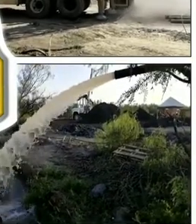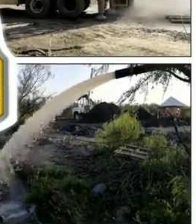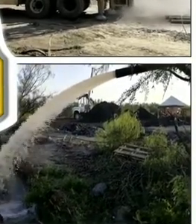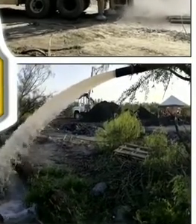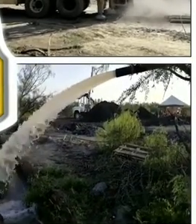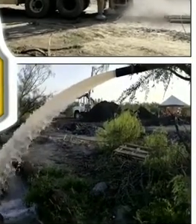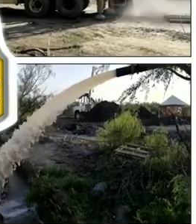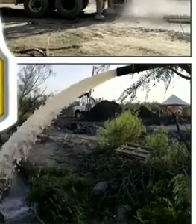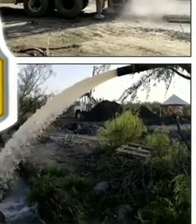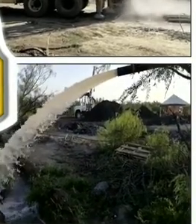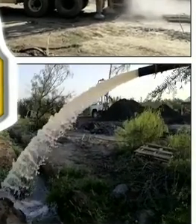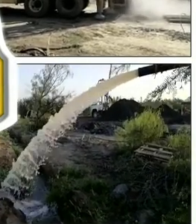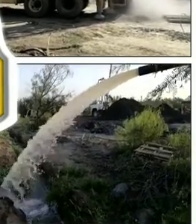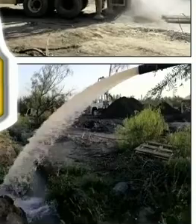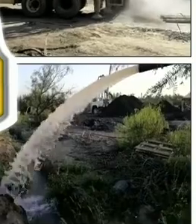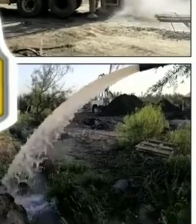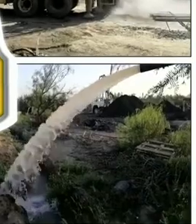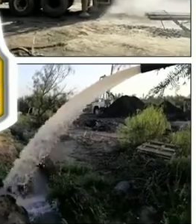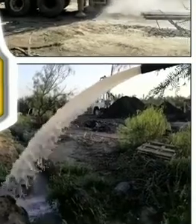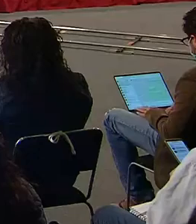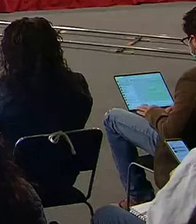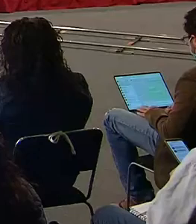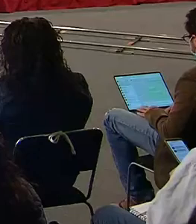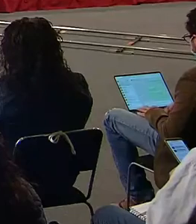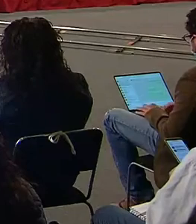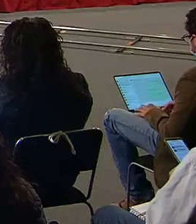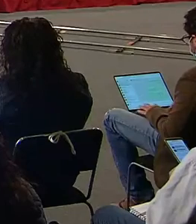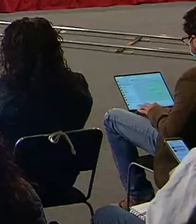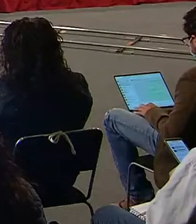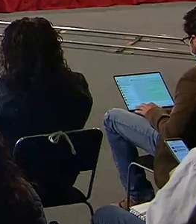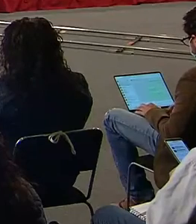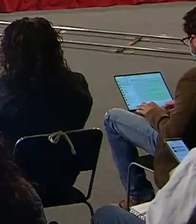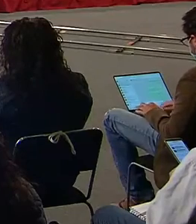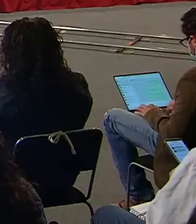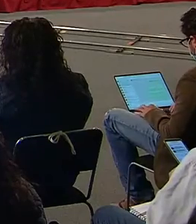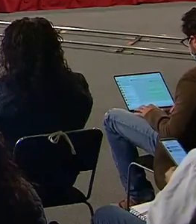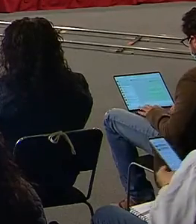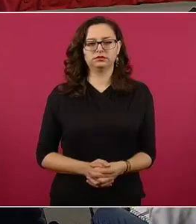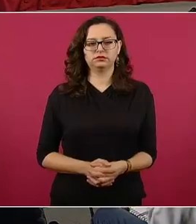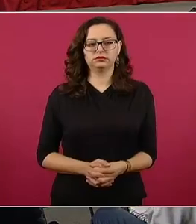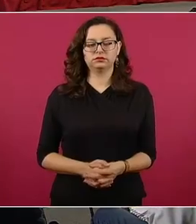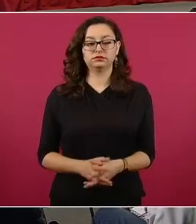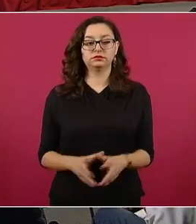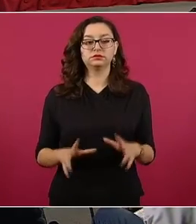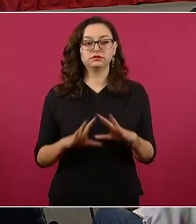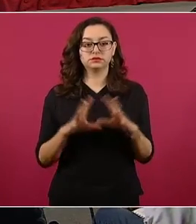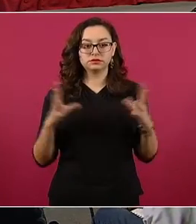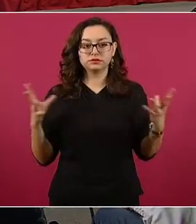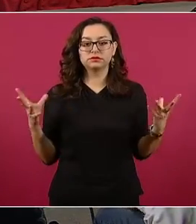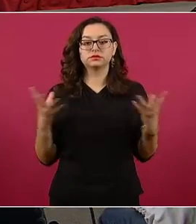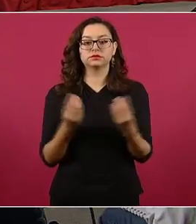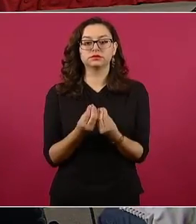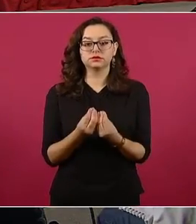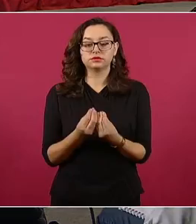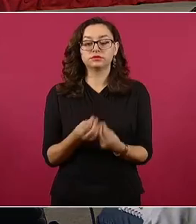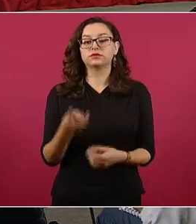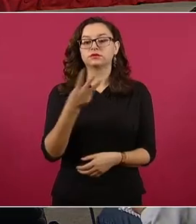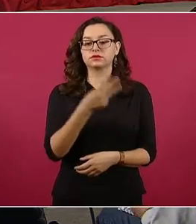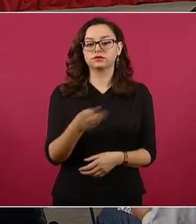hasta que estarán trabajando al día hoy por la mañana. Hacen un total, que suma, el esfuerzo